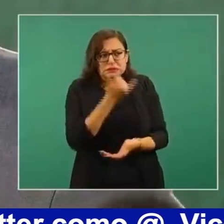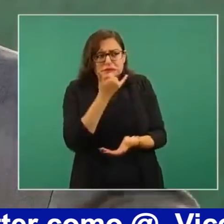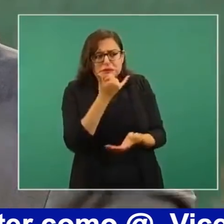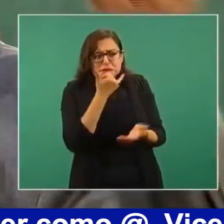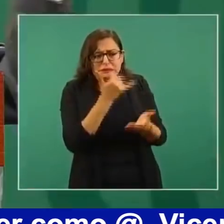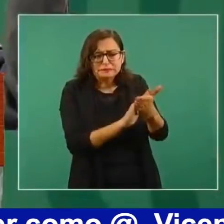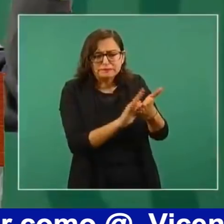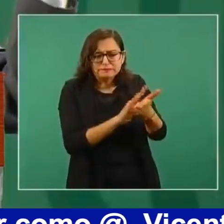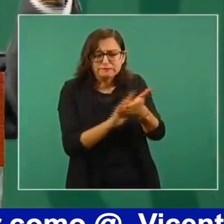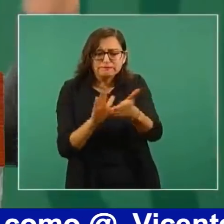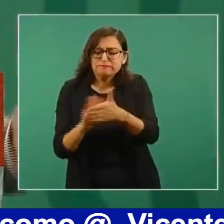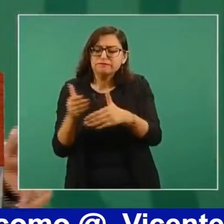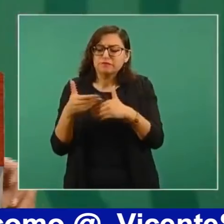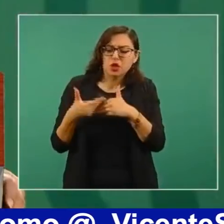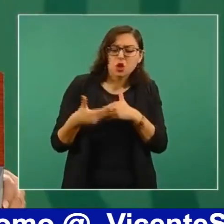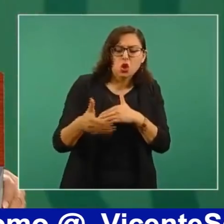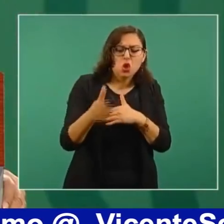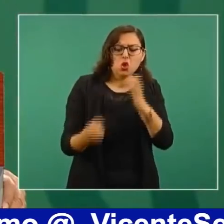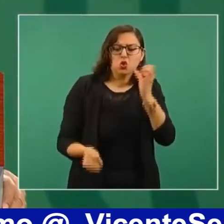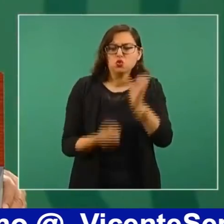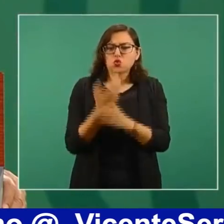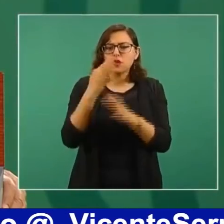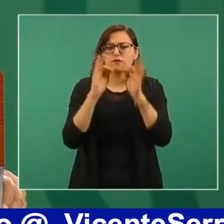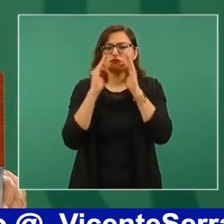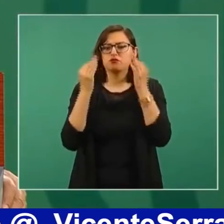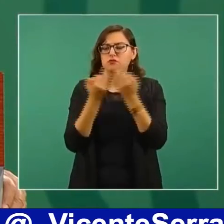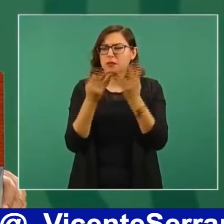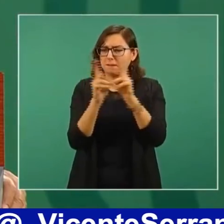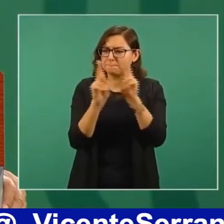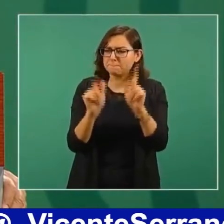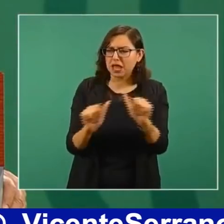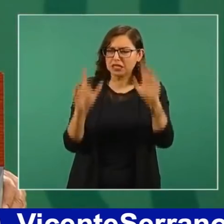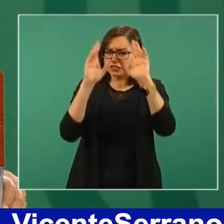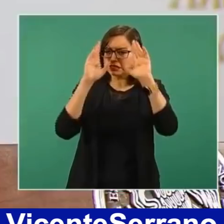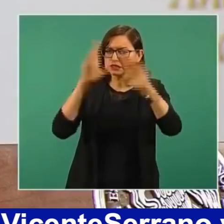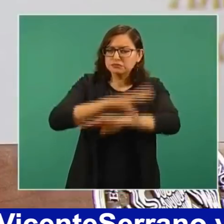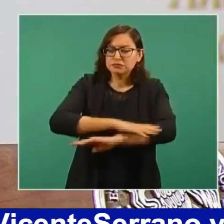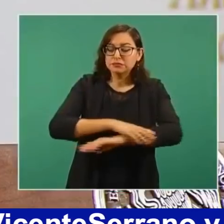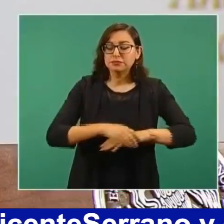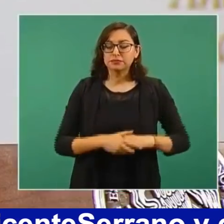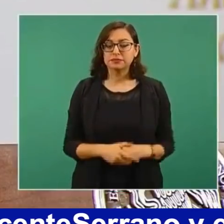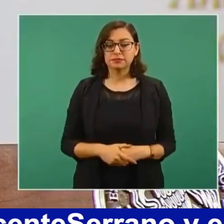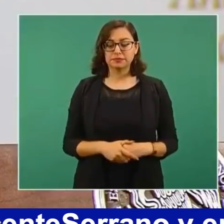para iniciar una etapa nueva de reconciliación.